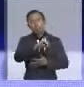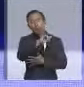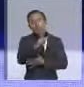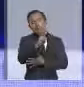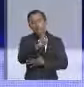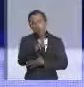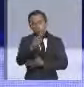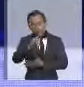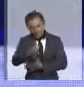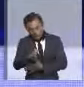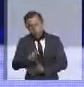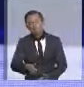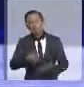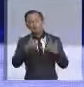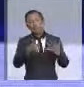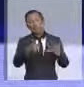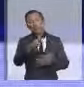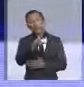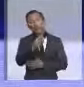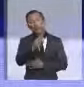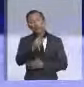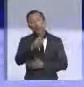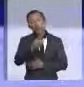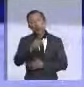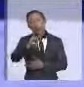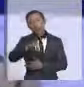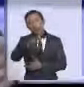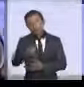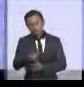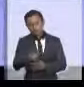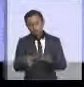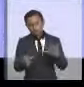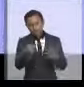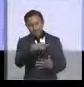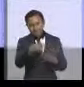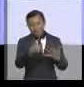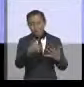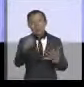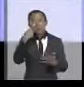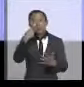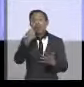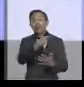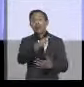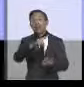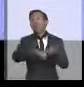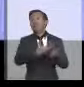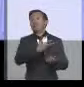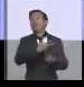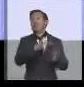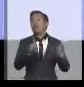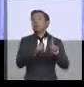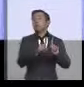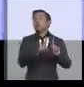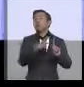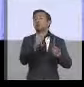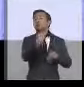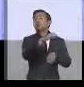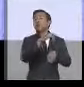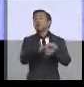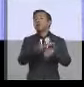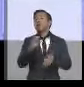Seis, Roberto Borge. Y miren, aquí está con su amigo, el exgobernador César